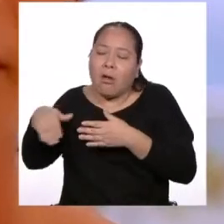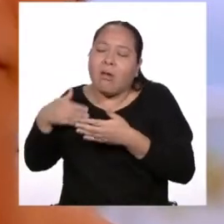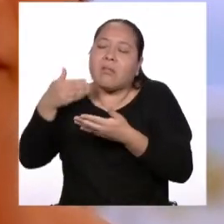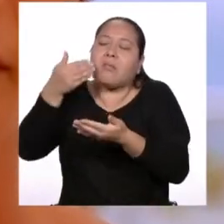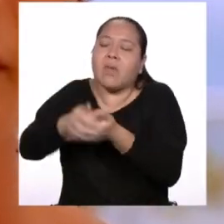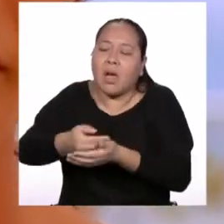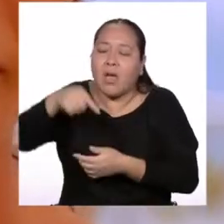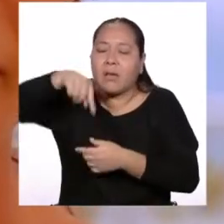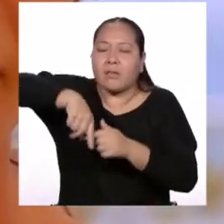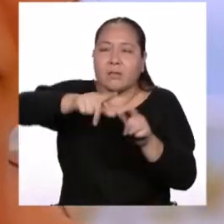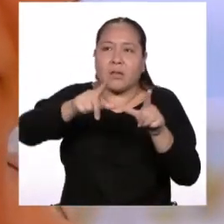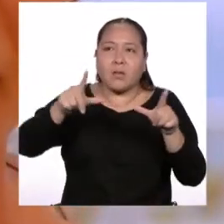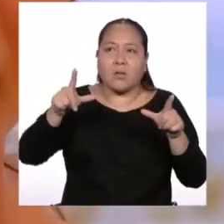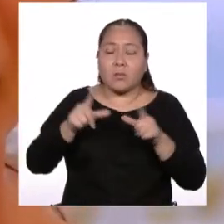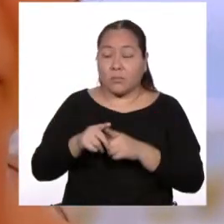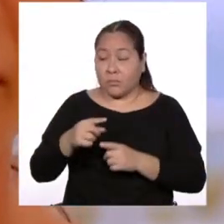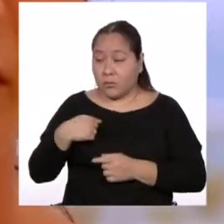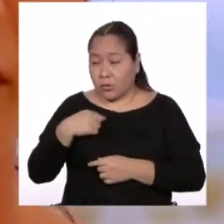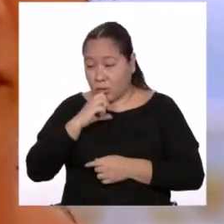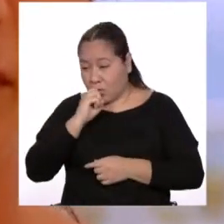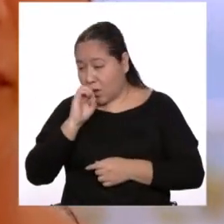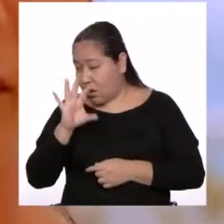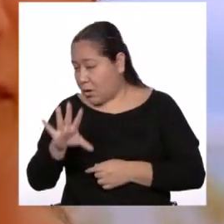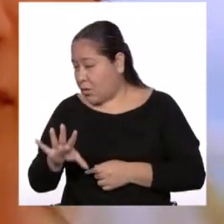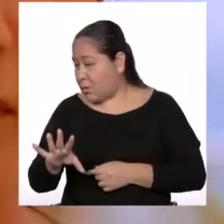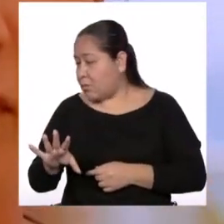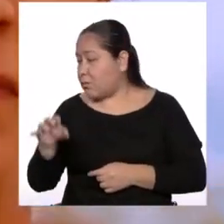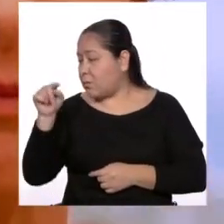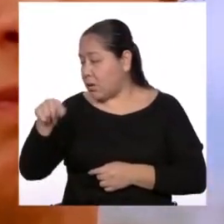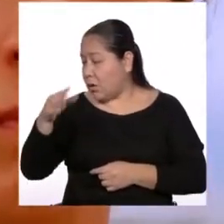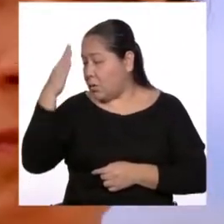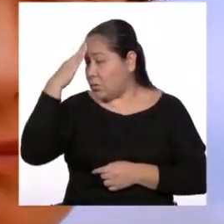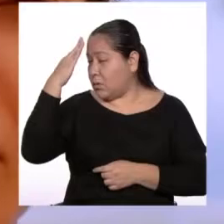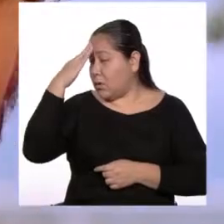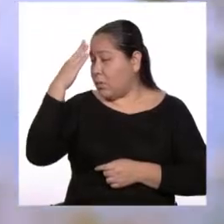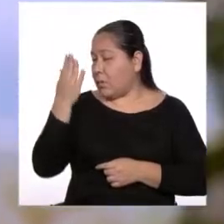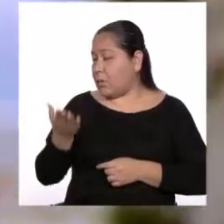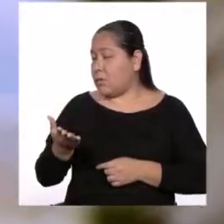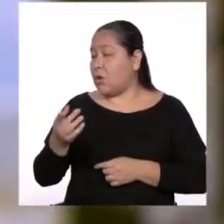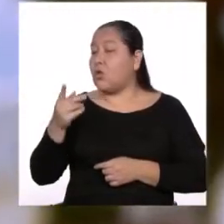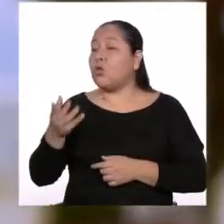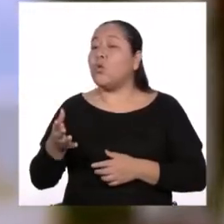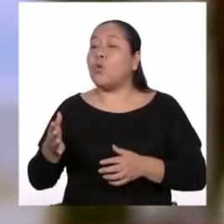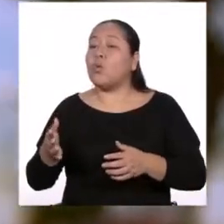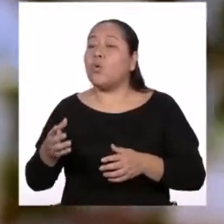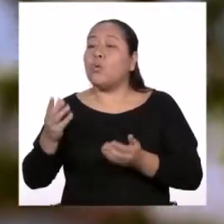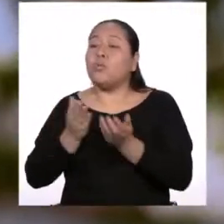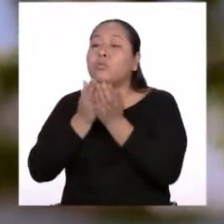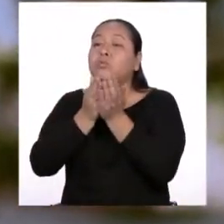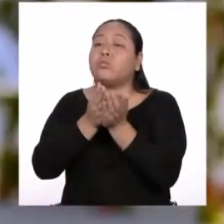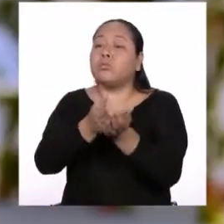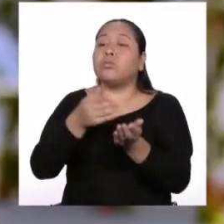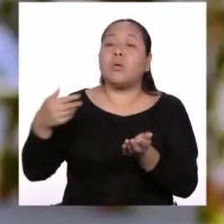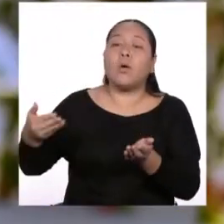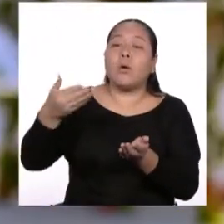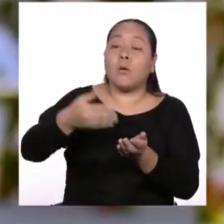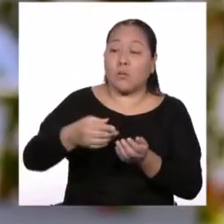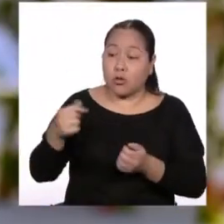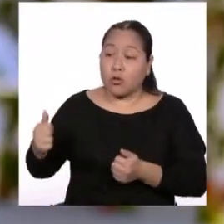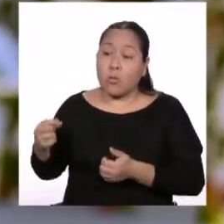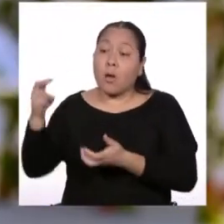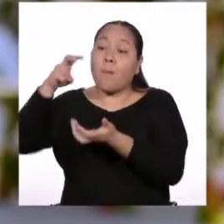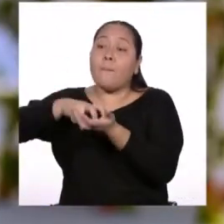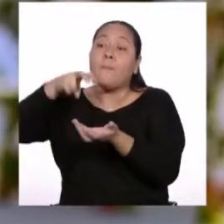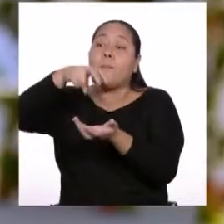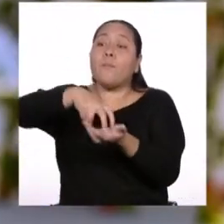tierras. Yo te anuncio, extranjero, para que lo sepas bien. Tu viaje para mañana junto a marinos de esta patria hasta